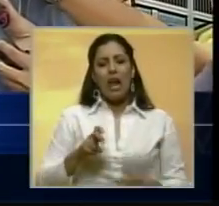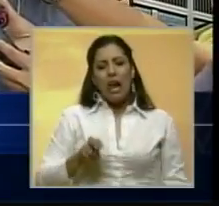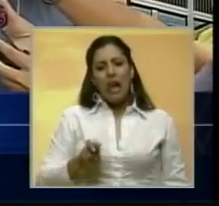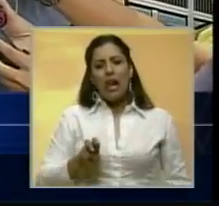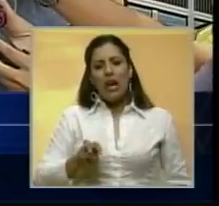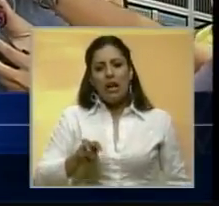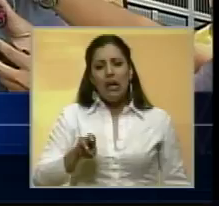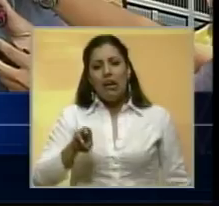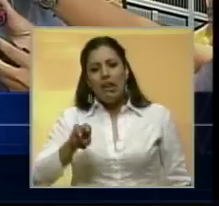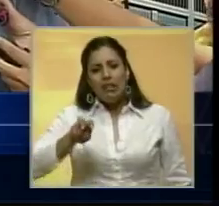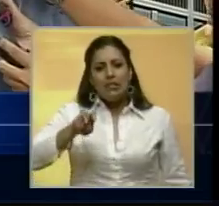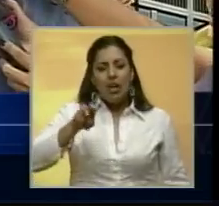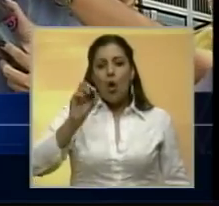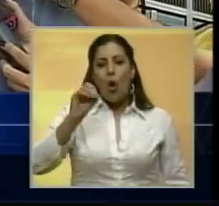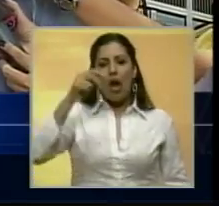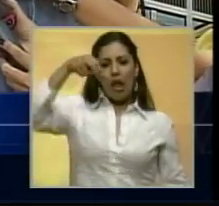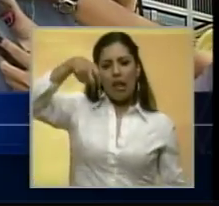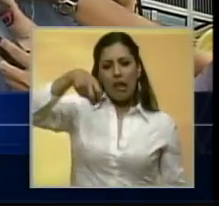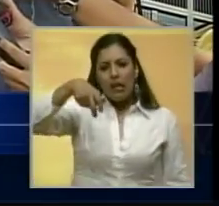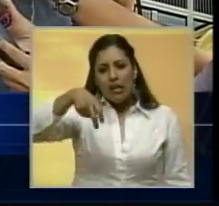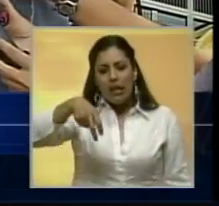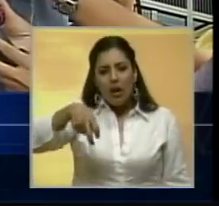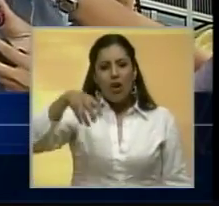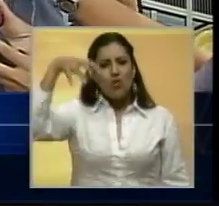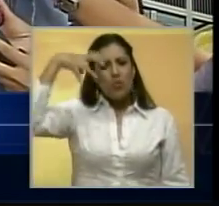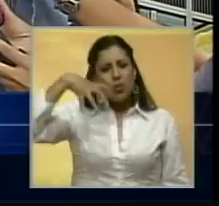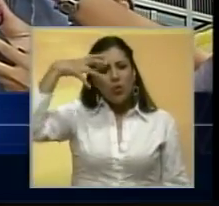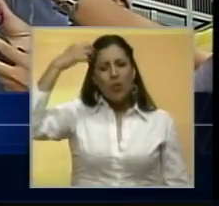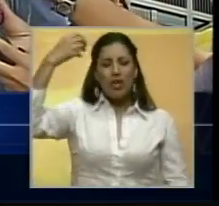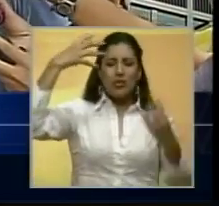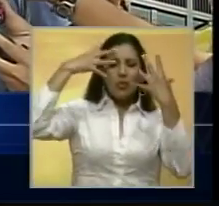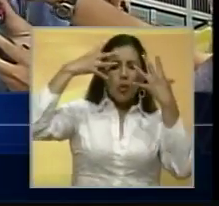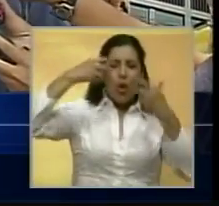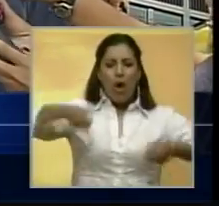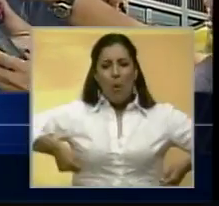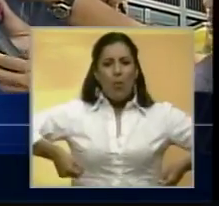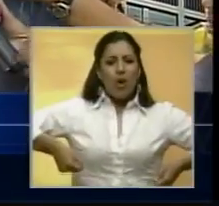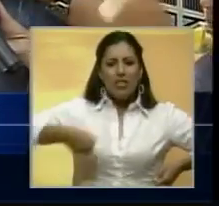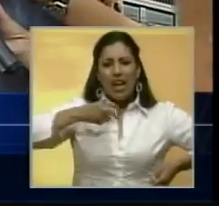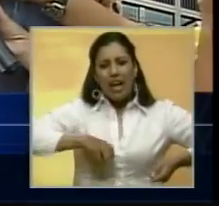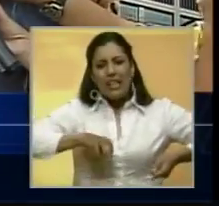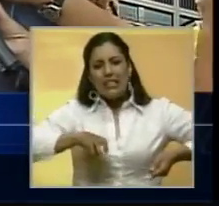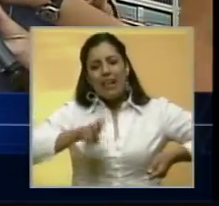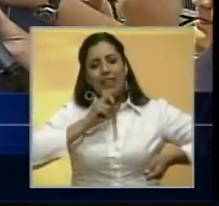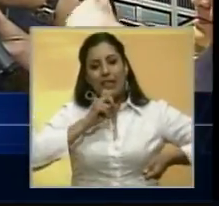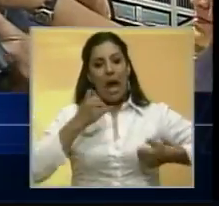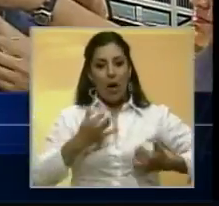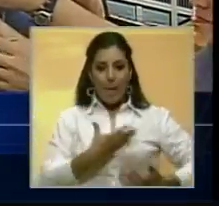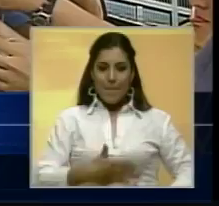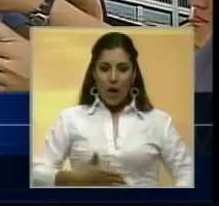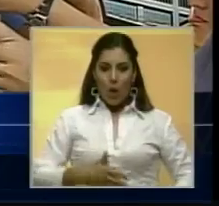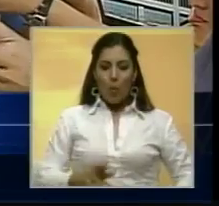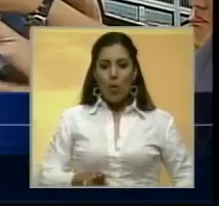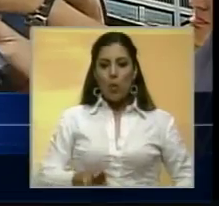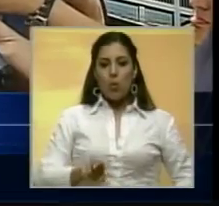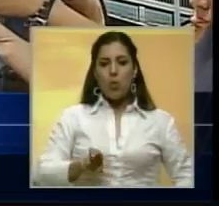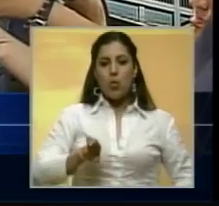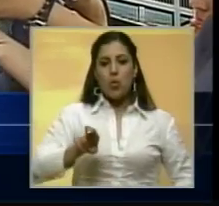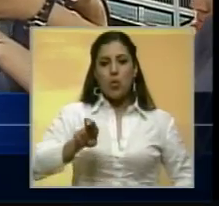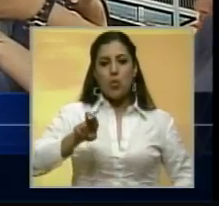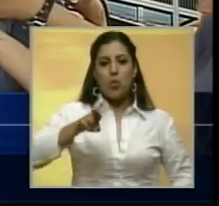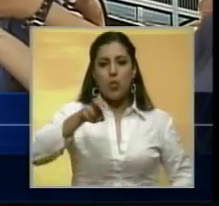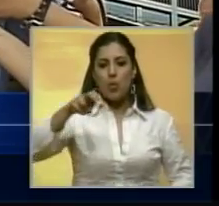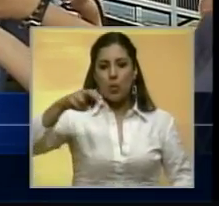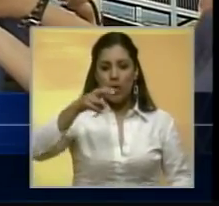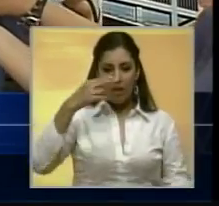caminar o de bajada o de subida con lluvias, con sol, con las bolsas de comida, sino van a poder tener una manera de